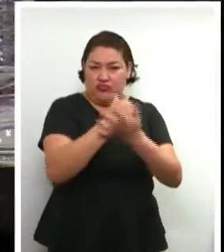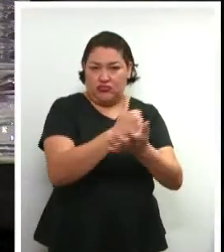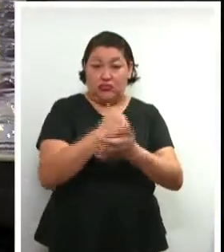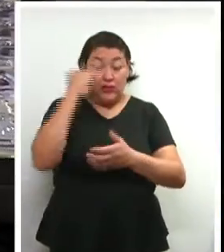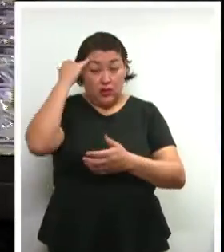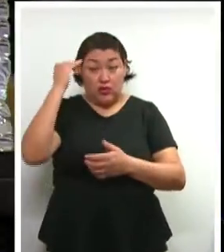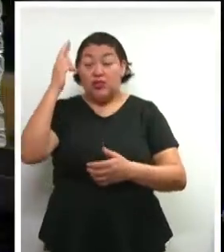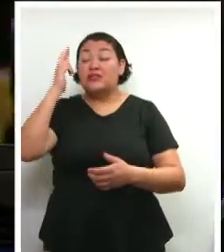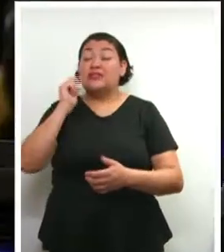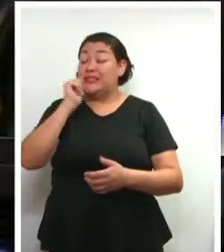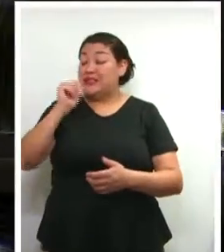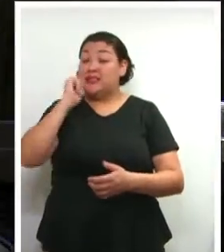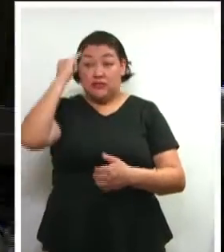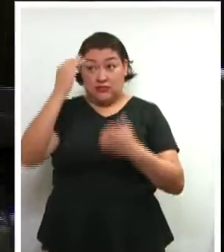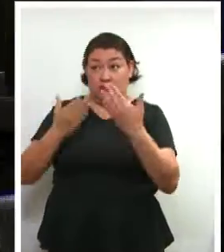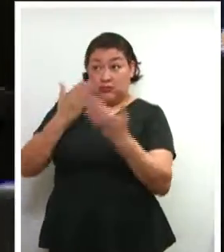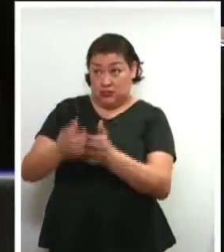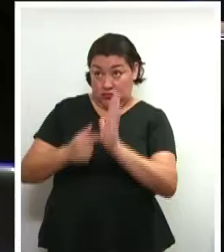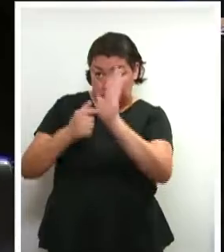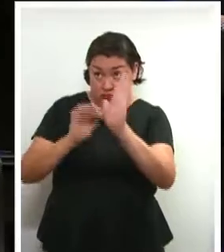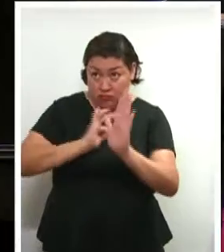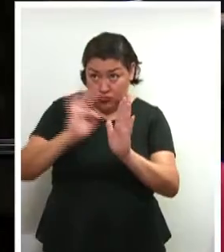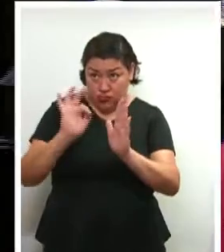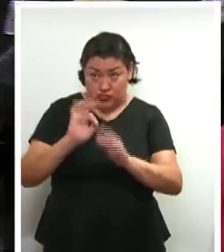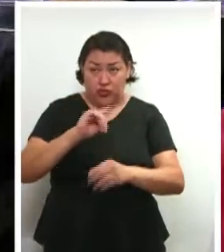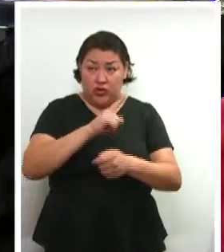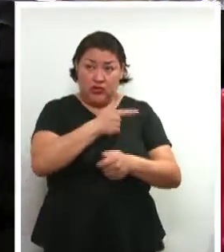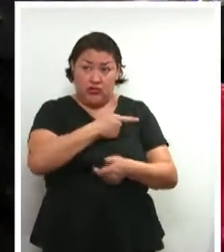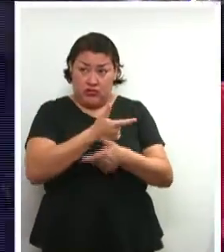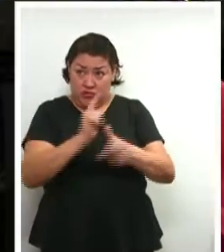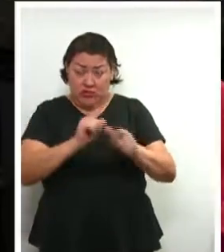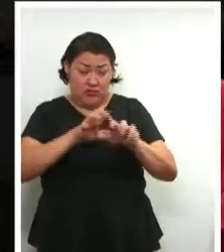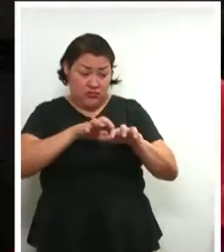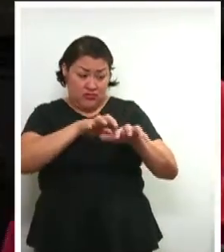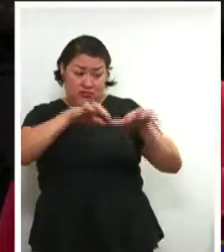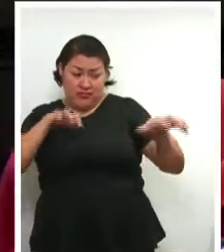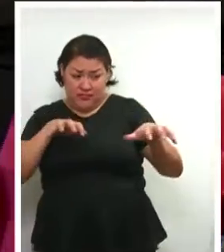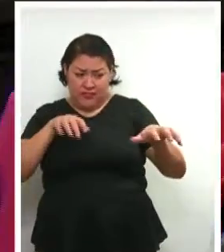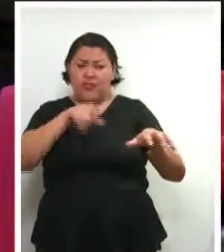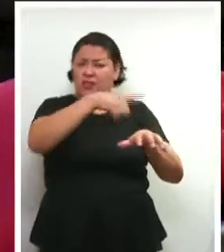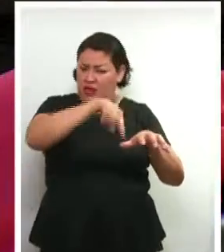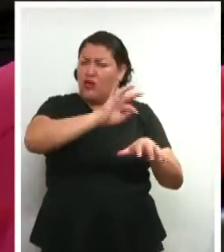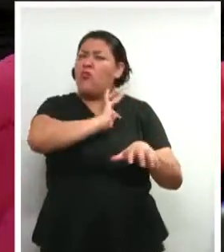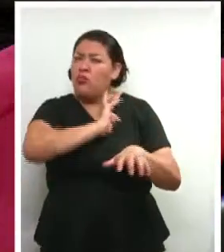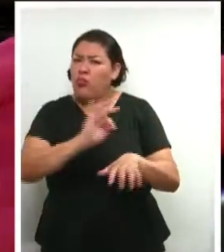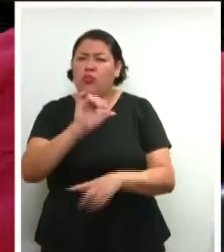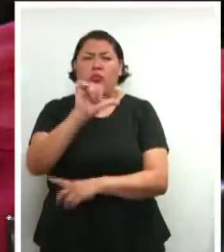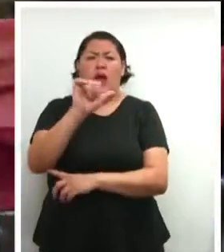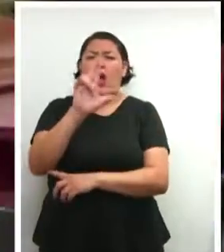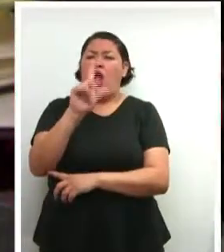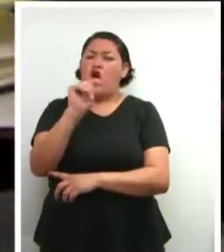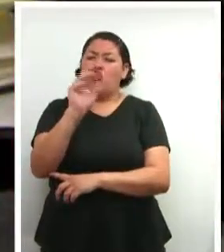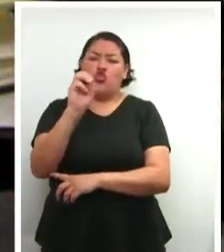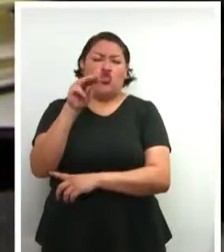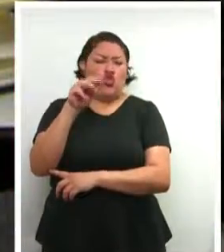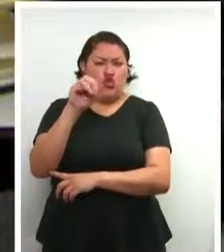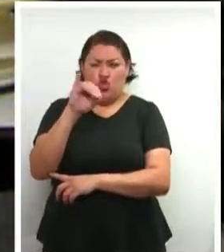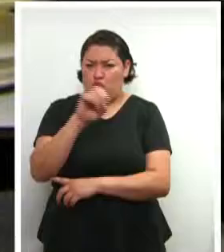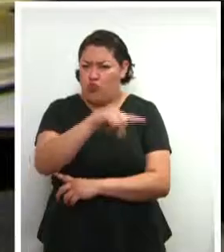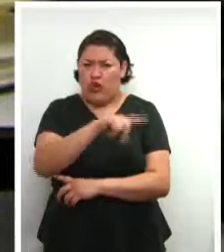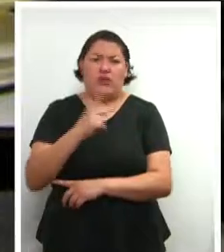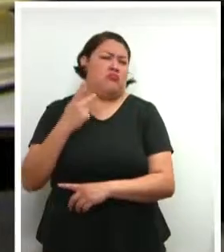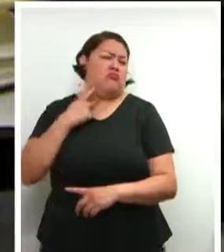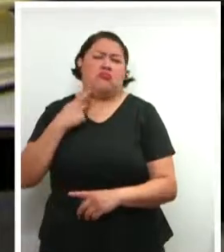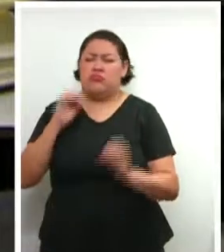Legislativo. La politicidad, los órganos constitucionales autónomos son órganos de carácter técnico y nunca